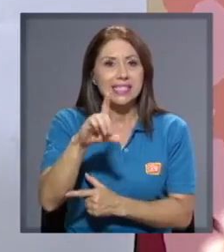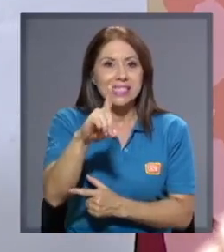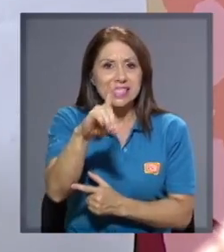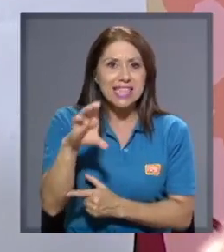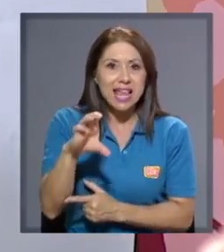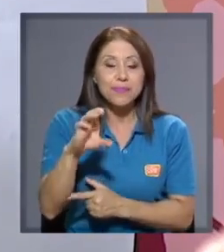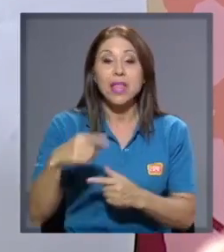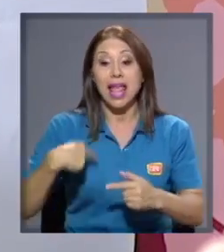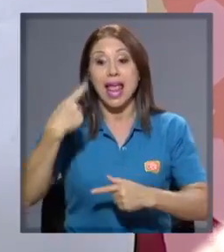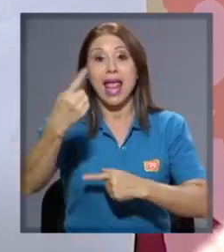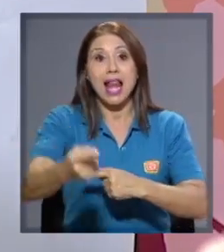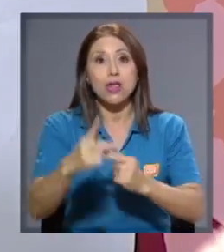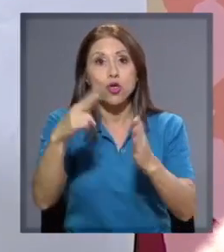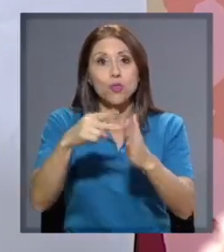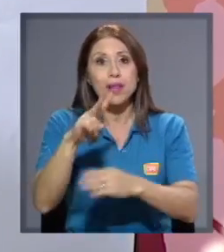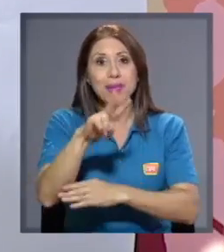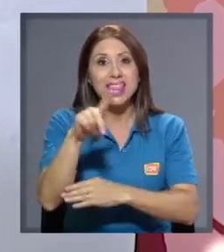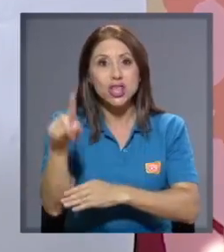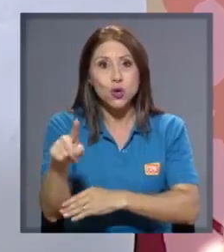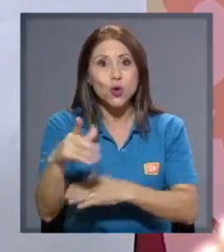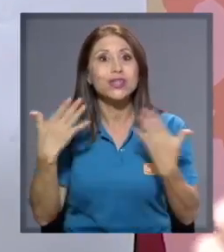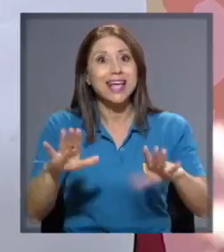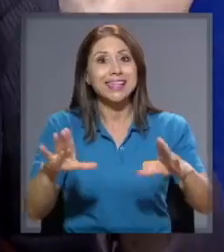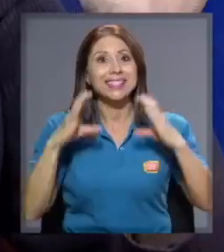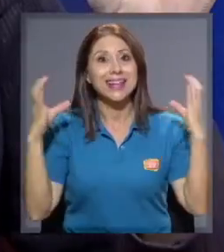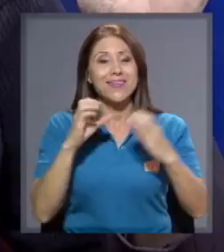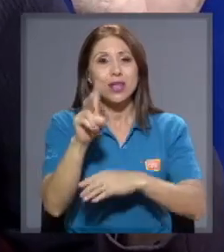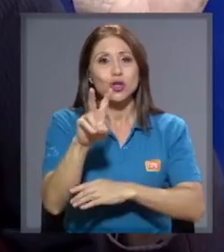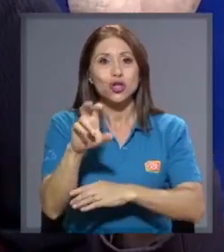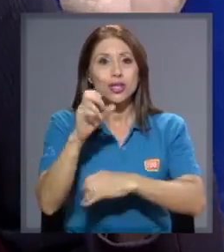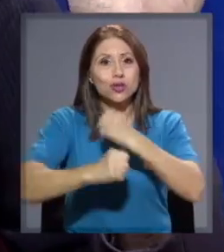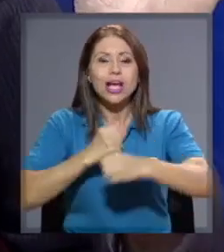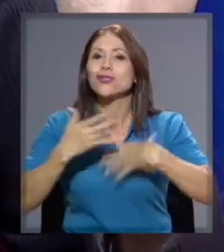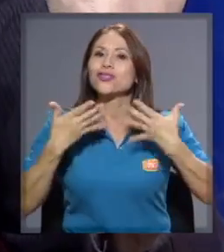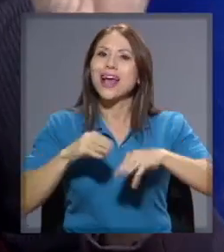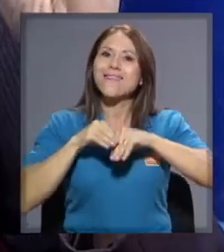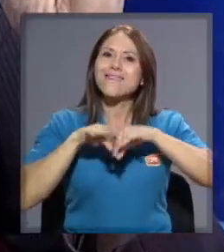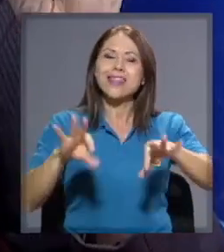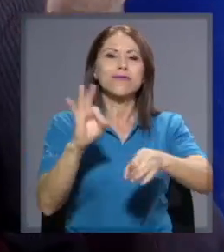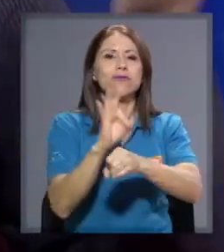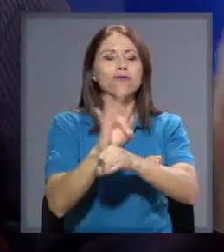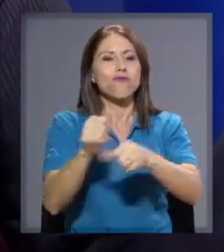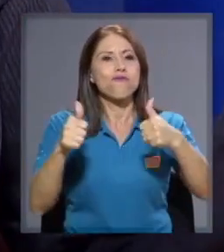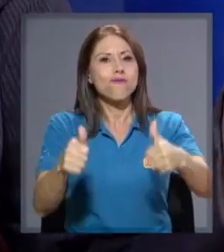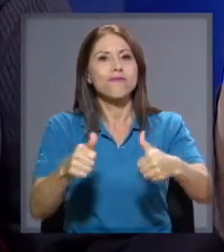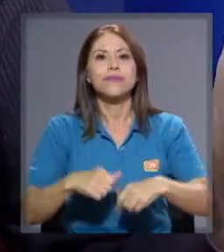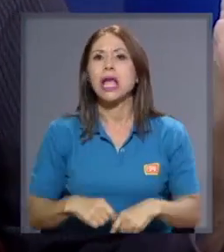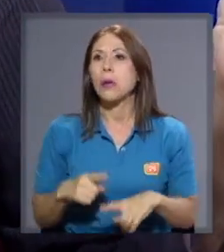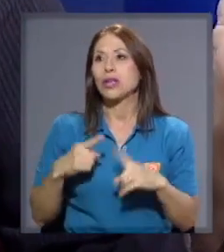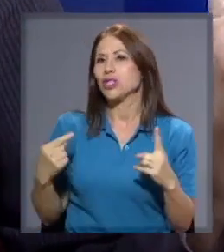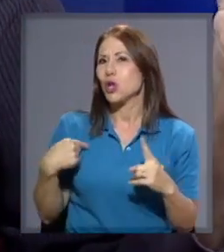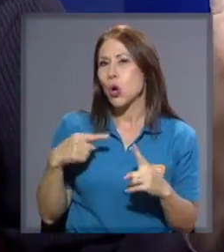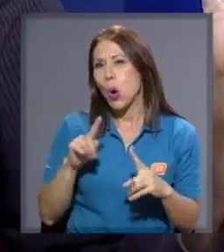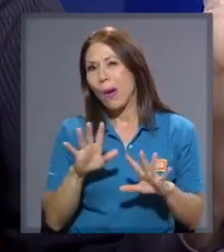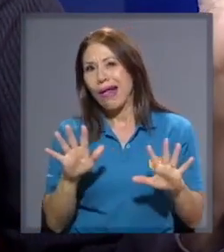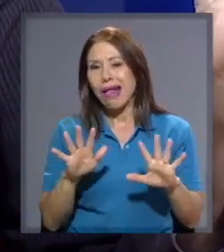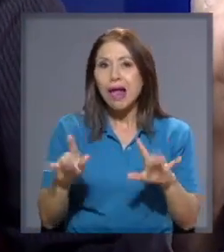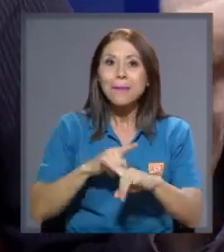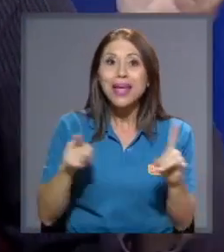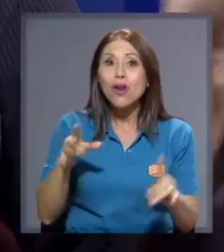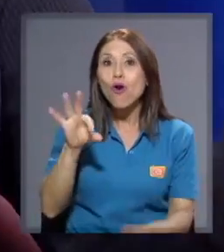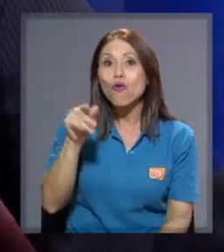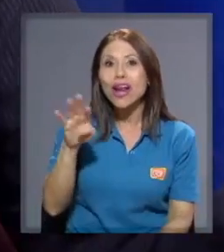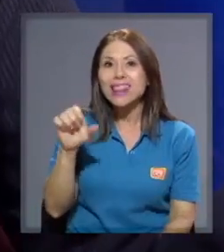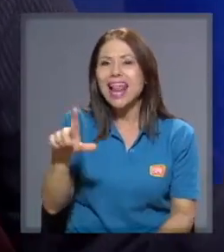2021 en el bicentenario pues esa red funcionando plenamente no pretendo caer mal pero fuera tel a veces ha sido un desastre